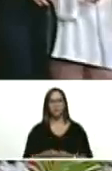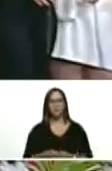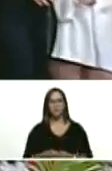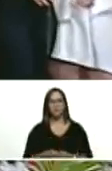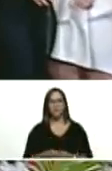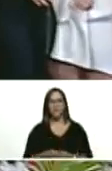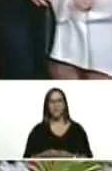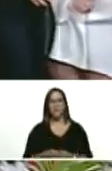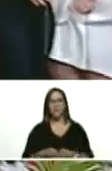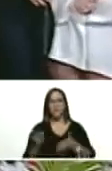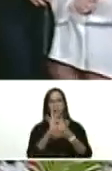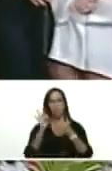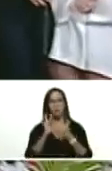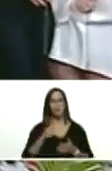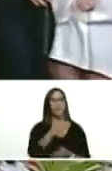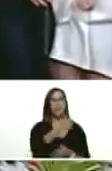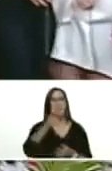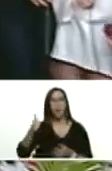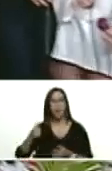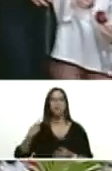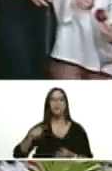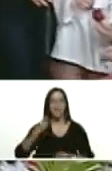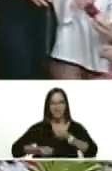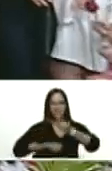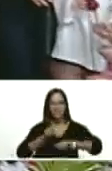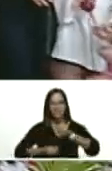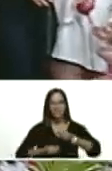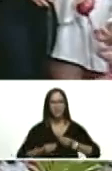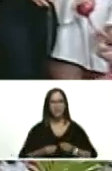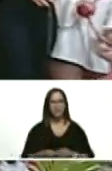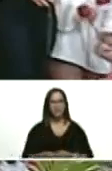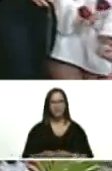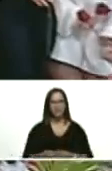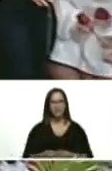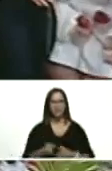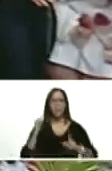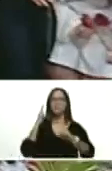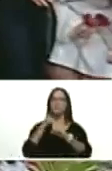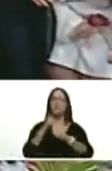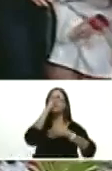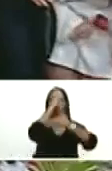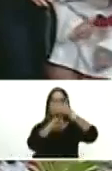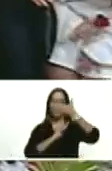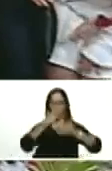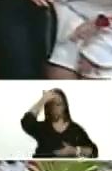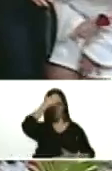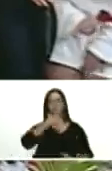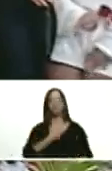en el papel que cada quien tiene que jugar desde la humildad de su ser,